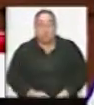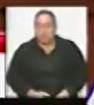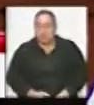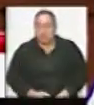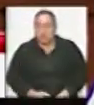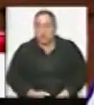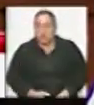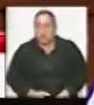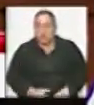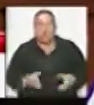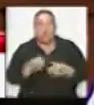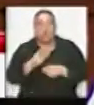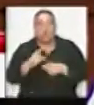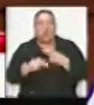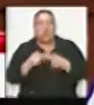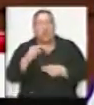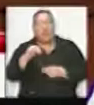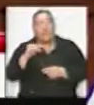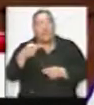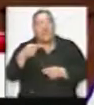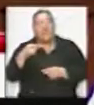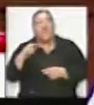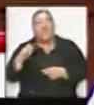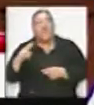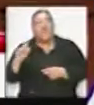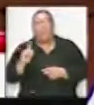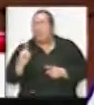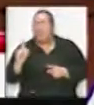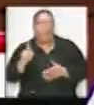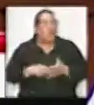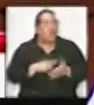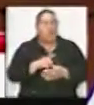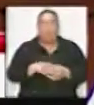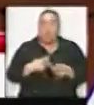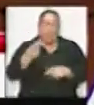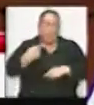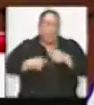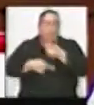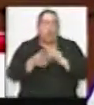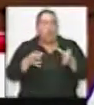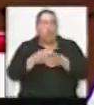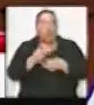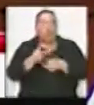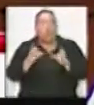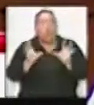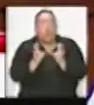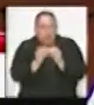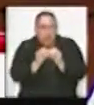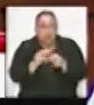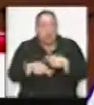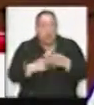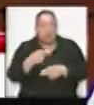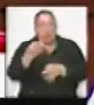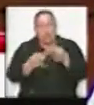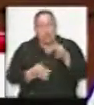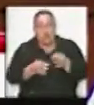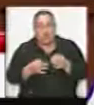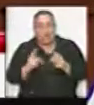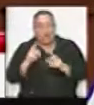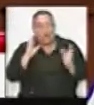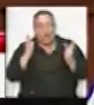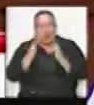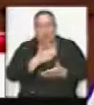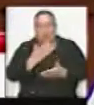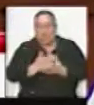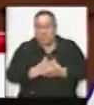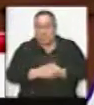se señala Consejo Nacional de la Magistratura en cada uno de los incisos y tendría que reemplazarse por Junta Nacional de la Justicia, para que no tengamos